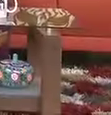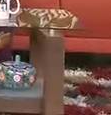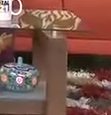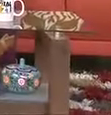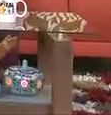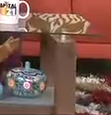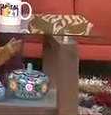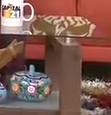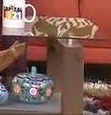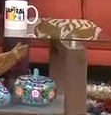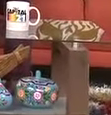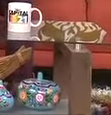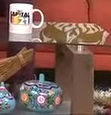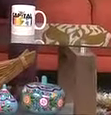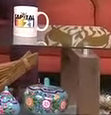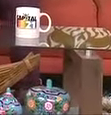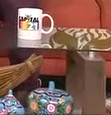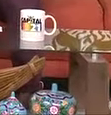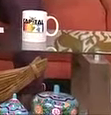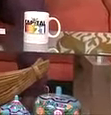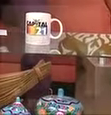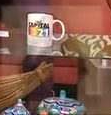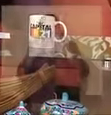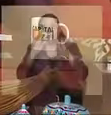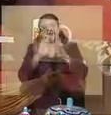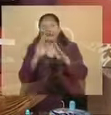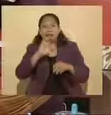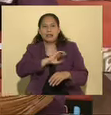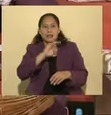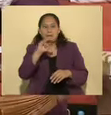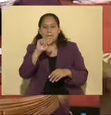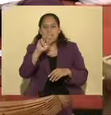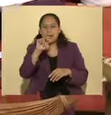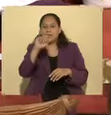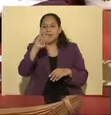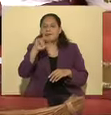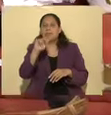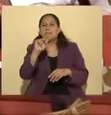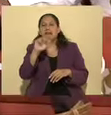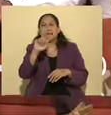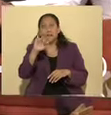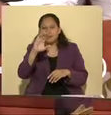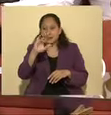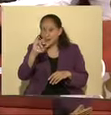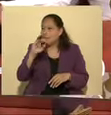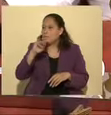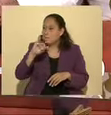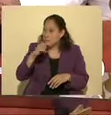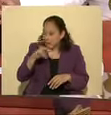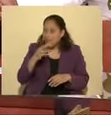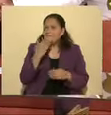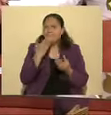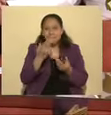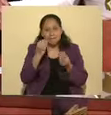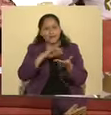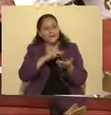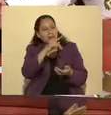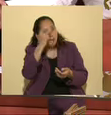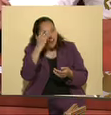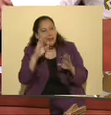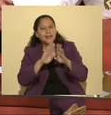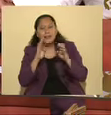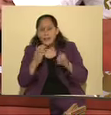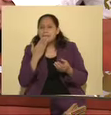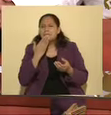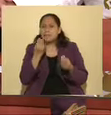que no existe. Y bien, nosotros ya estamos en Tu Superación con nuestro querido Martín Aparicio. ¿Cómo estás? Miguel, muchísimas gracias. Muy bien. Paola, ¿cómo están? Oye, qué